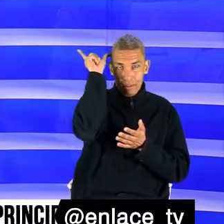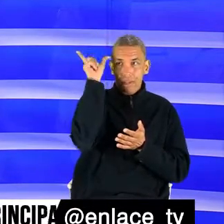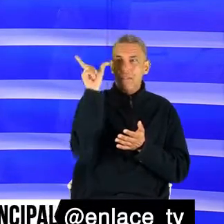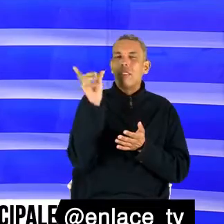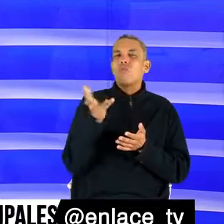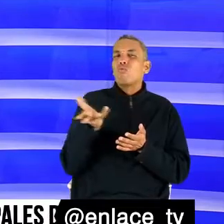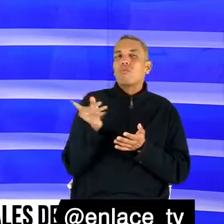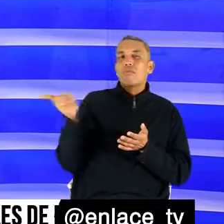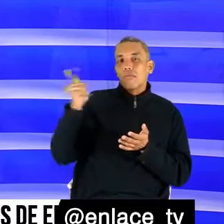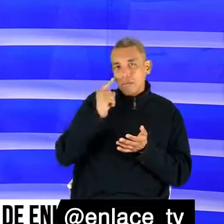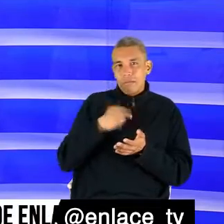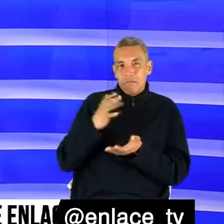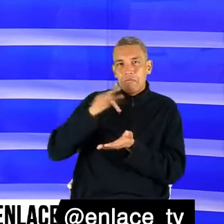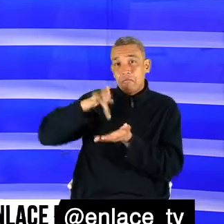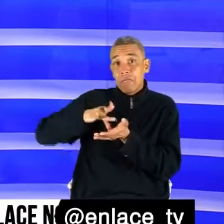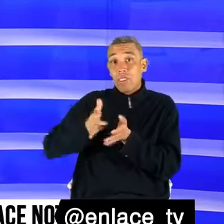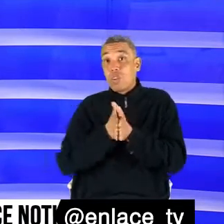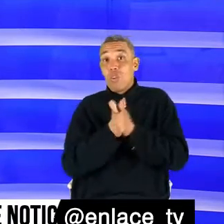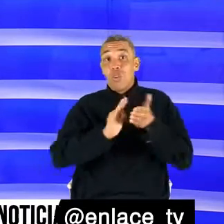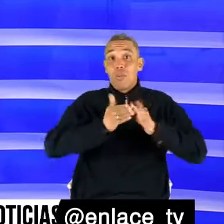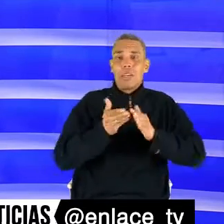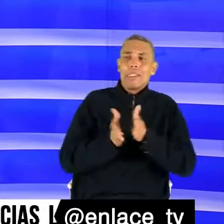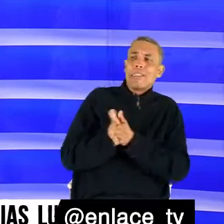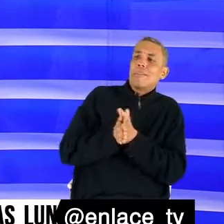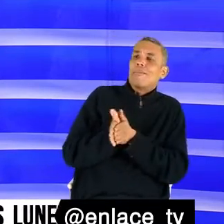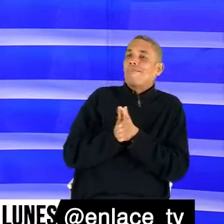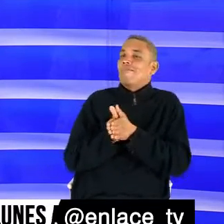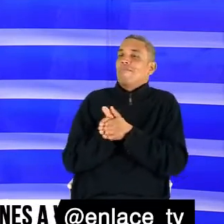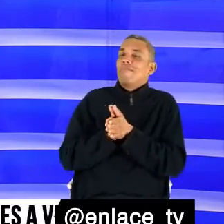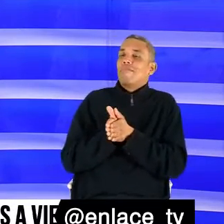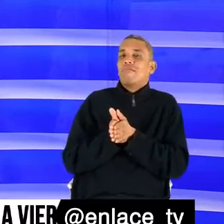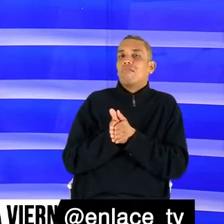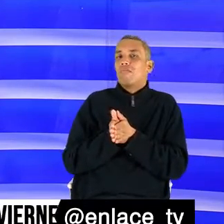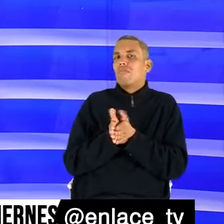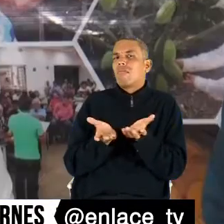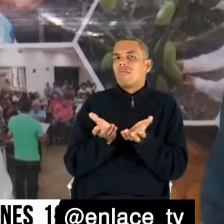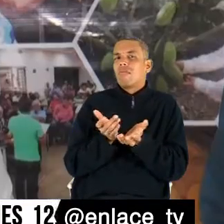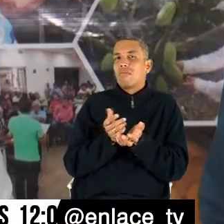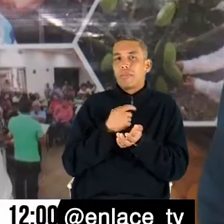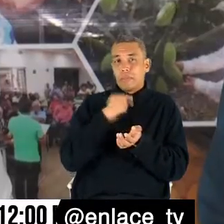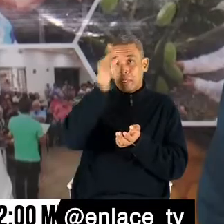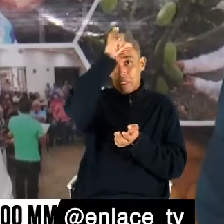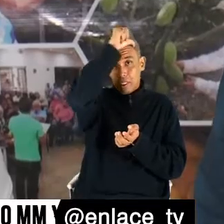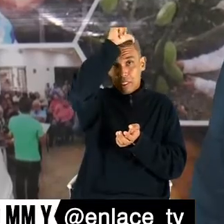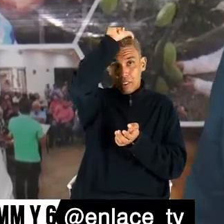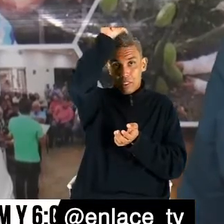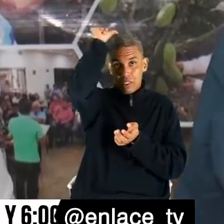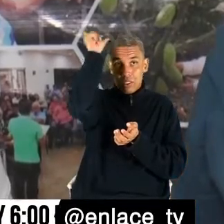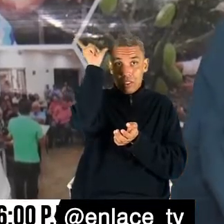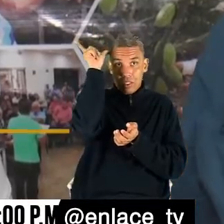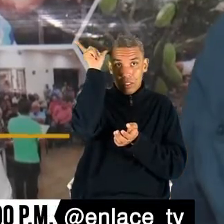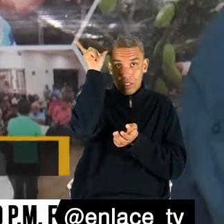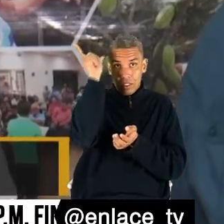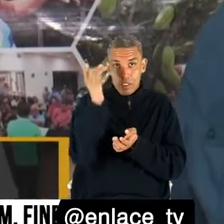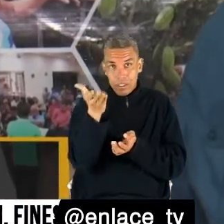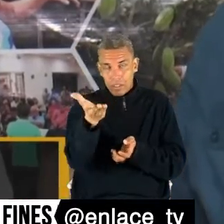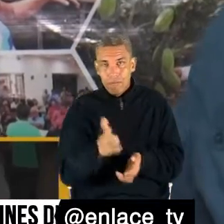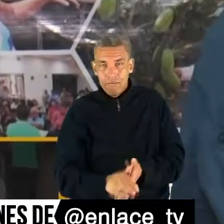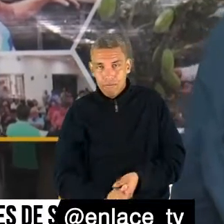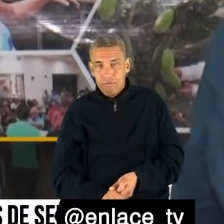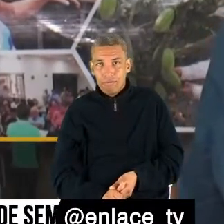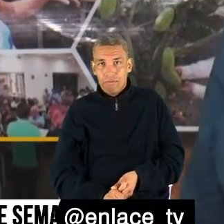barranqueños. Luz Mary, buena tarde, adelante, ¿de qué se trata? Hola, cordial saludo. A esta